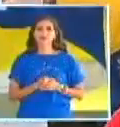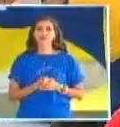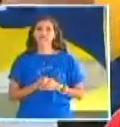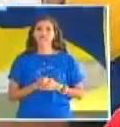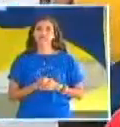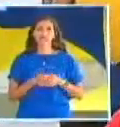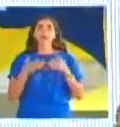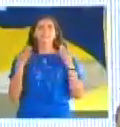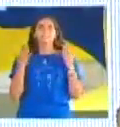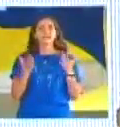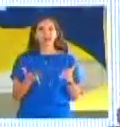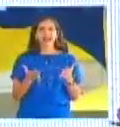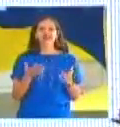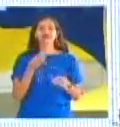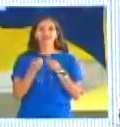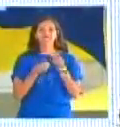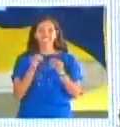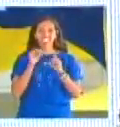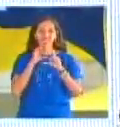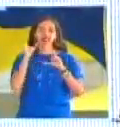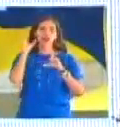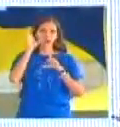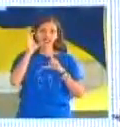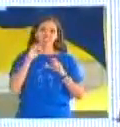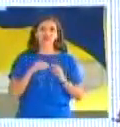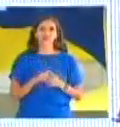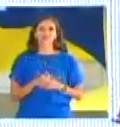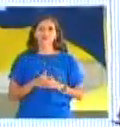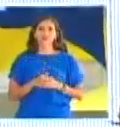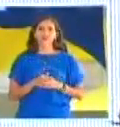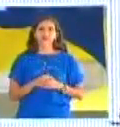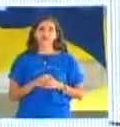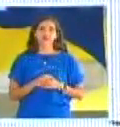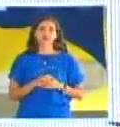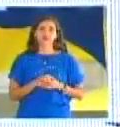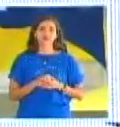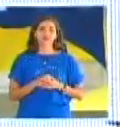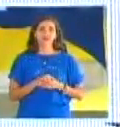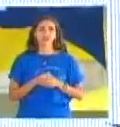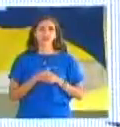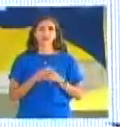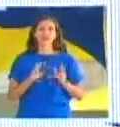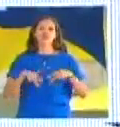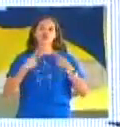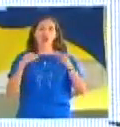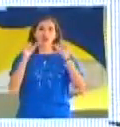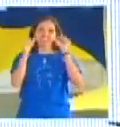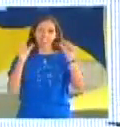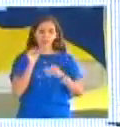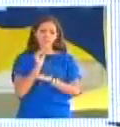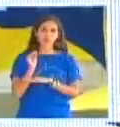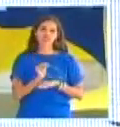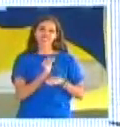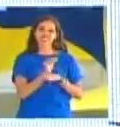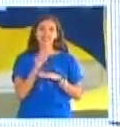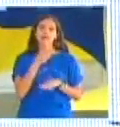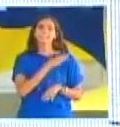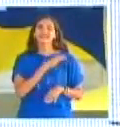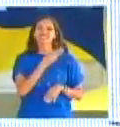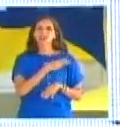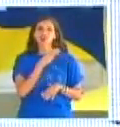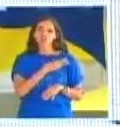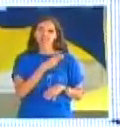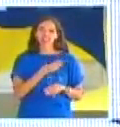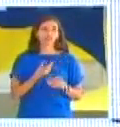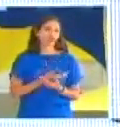Para eso creé yo el sistema de carné de la patria. Para ir a un nuevo sistema de protección de misiones y grandes